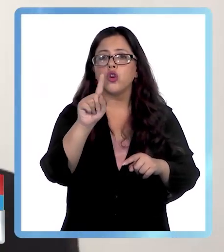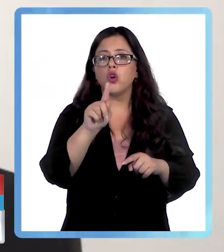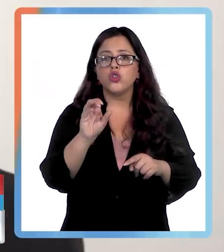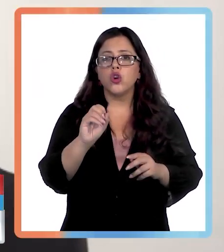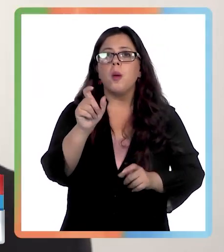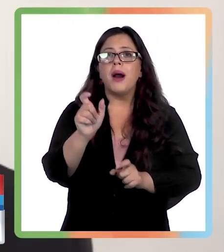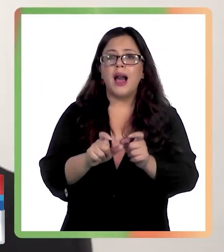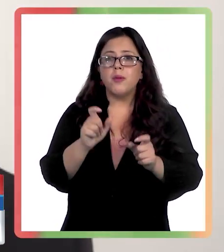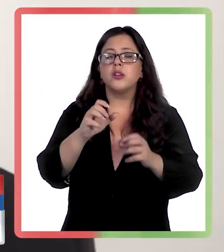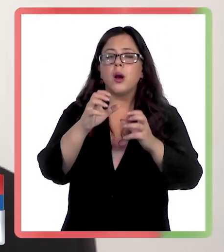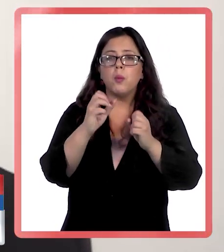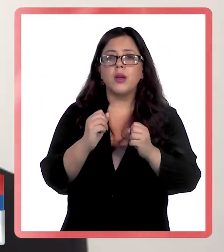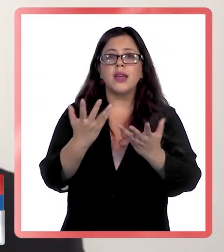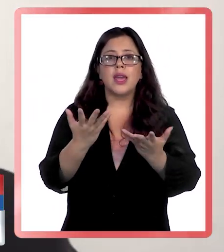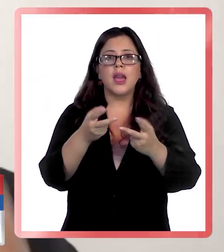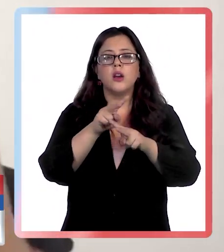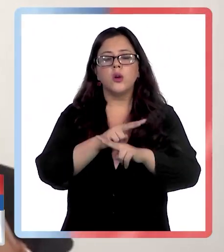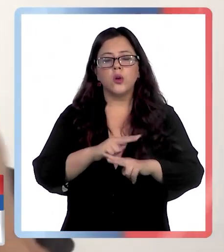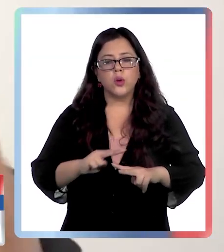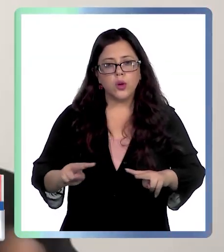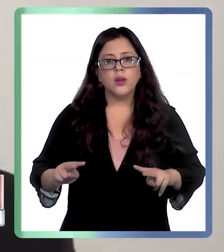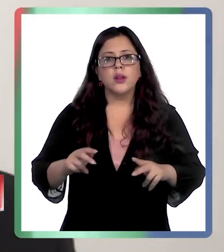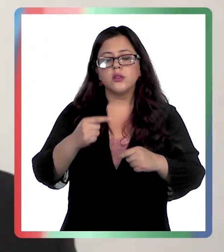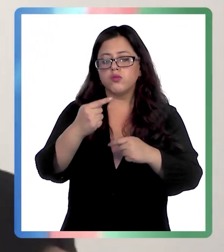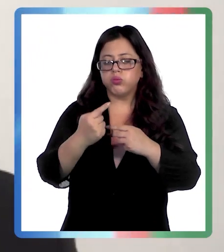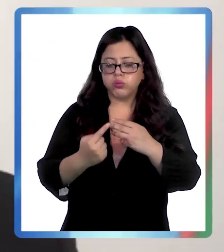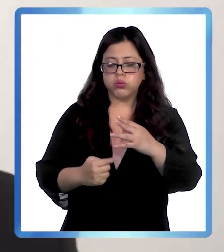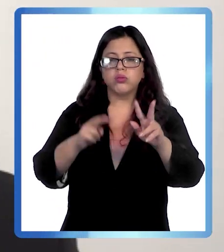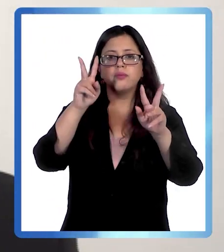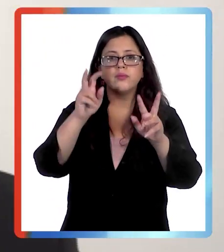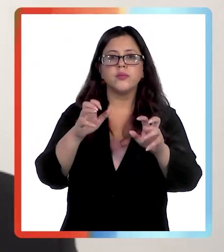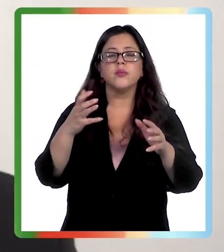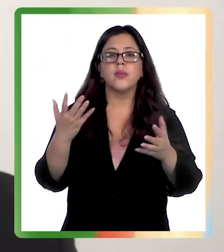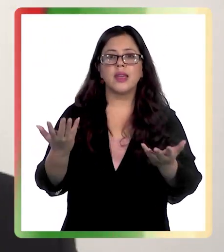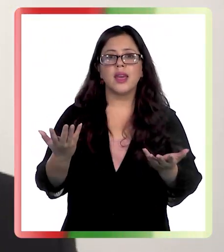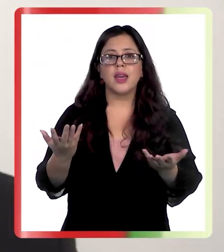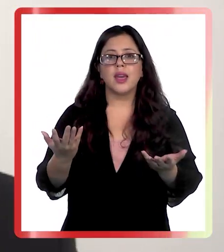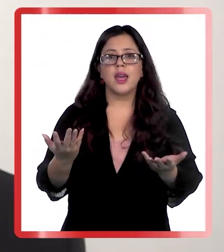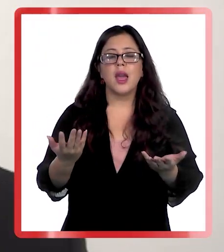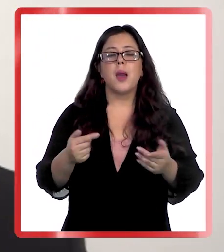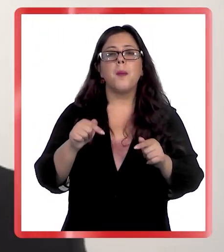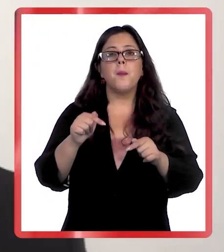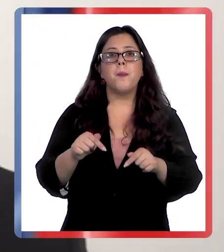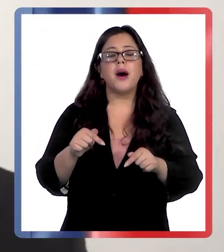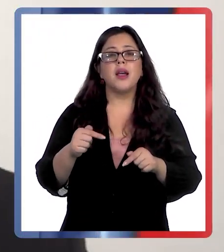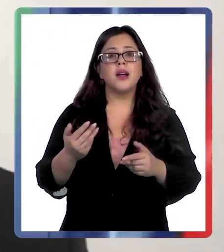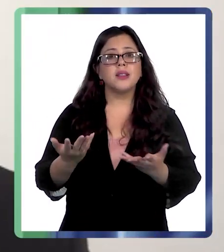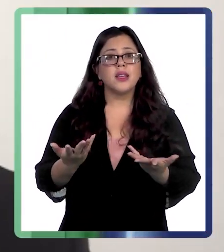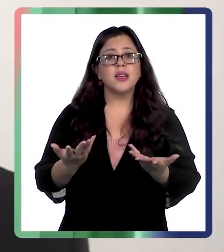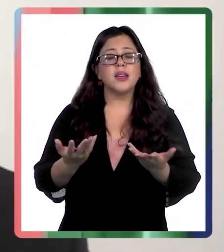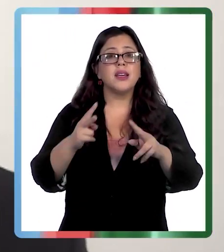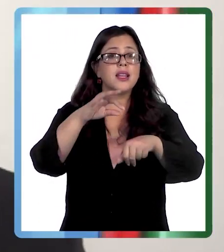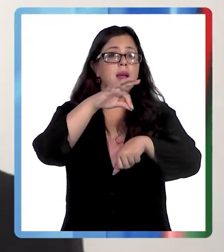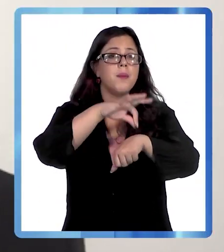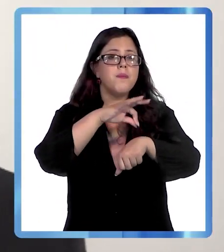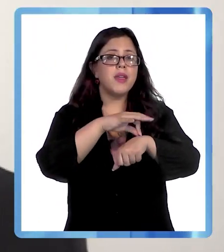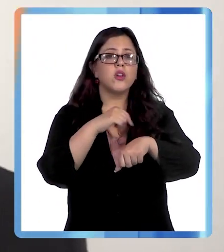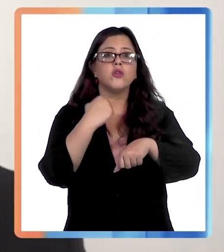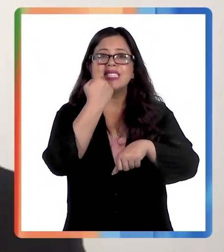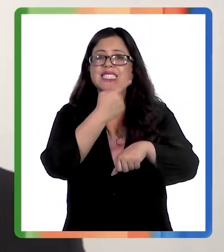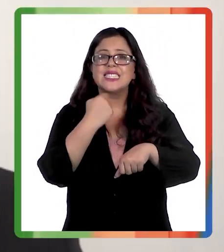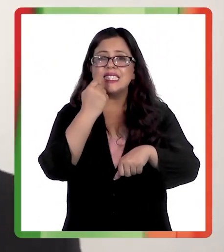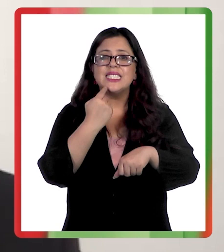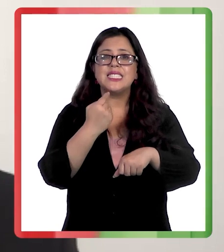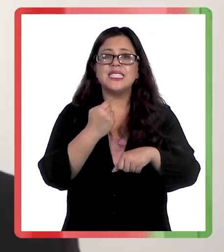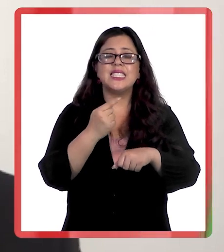se relajen durante el procedimiento entonces son un sinnúmero de acciones para generar odontología libre de estrés y